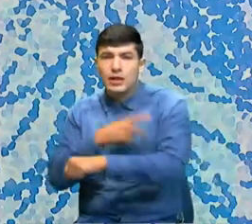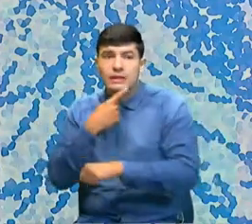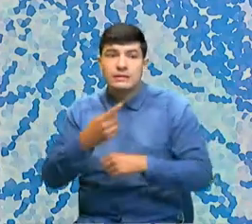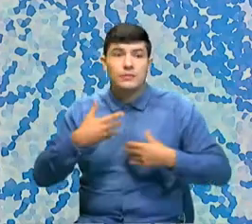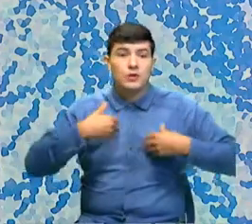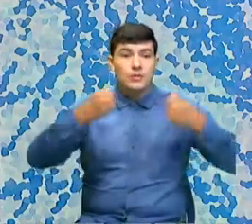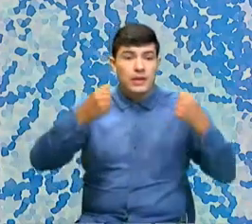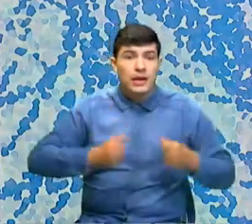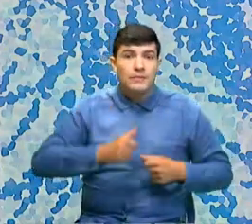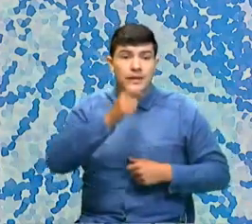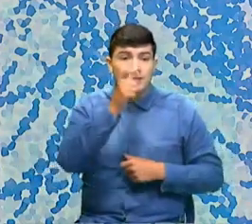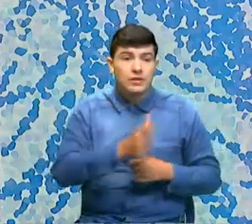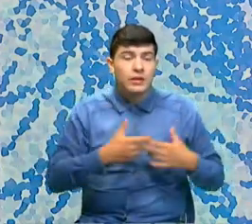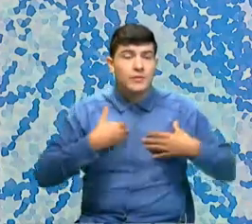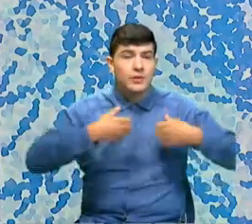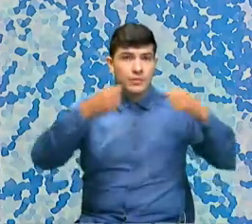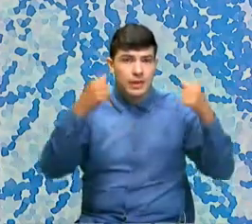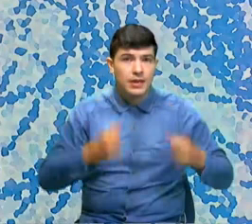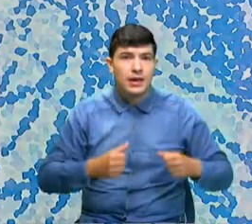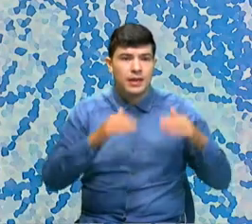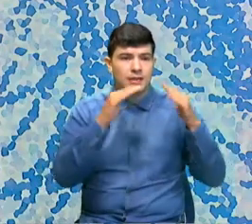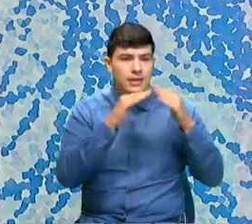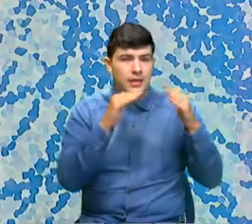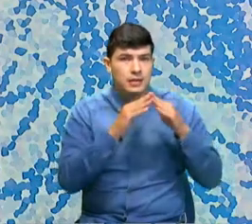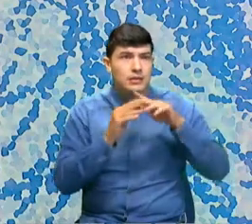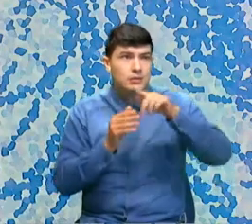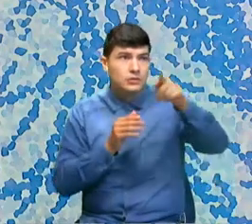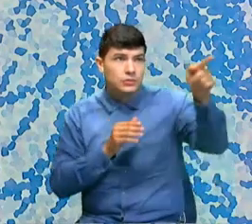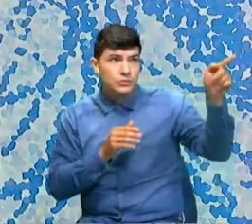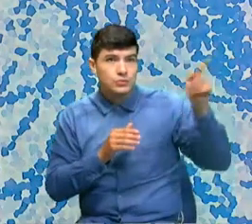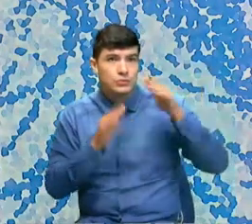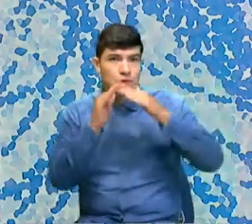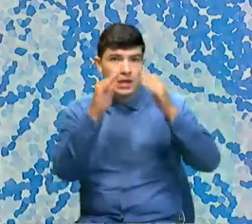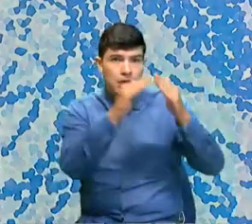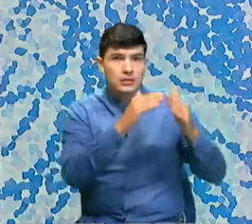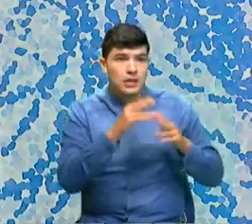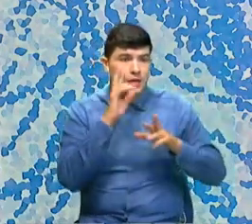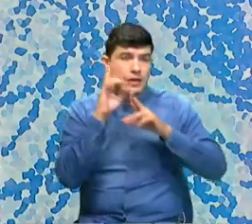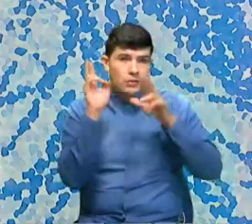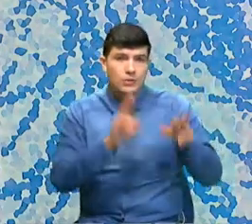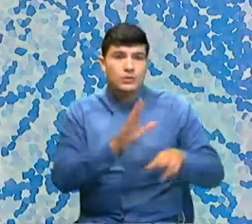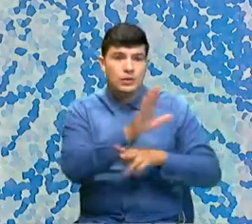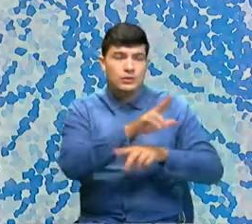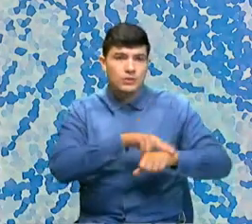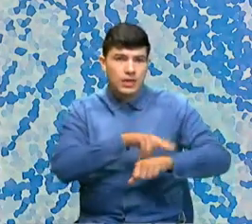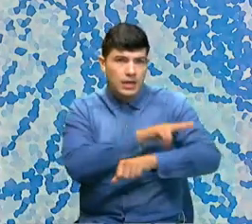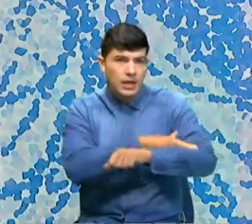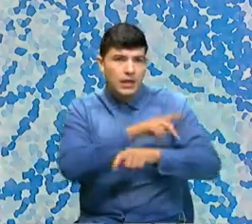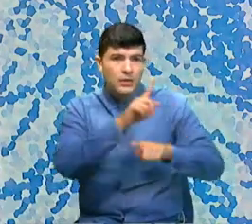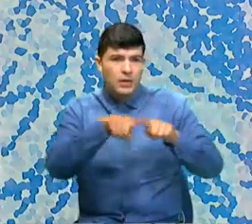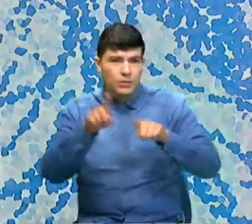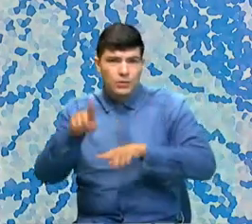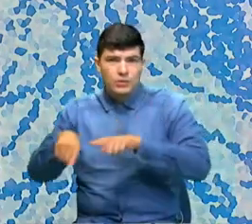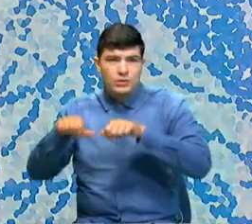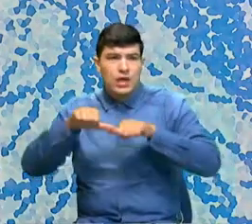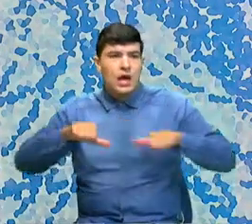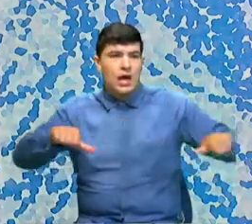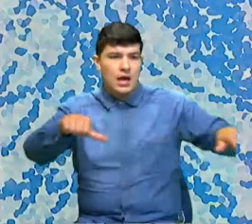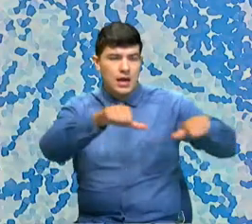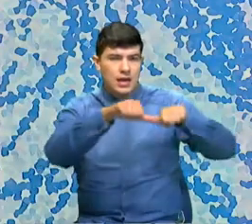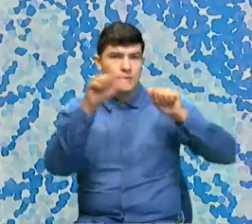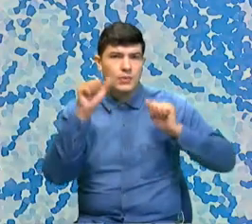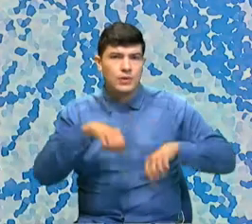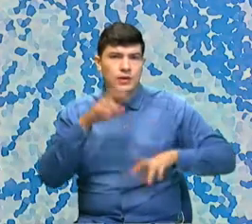que la persona sea propietaria o en aquellos edificios donde se han nombrado delegados por sectores para constituir